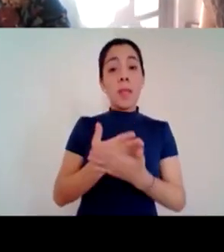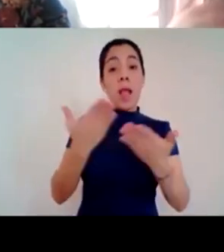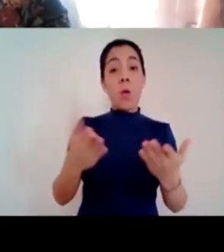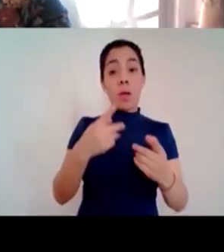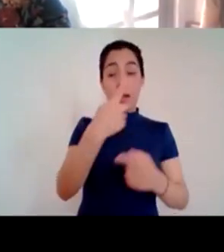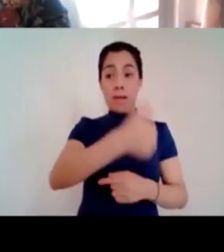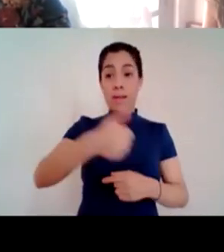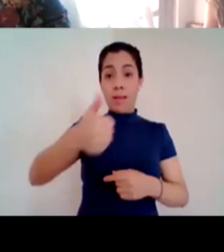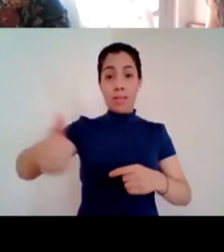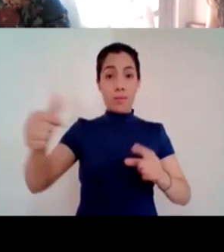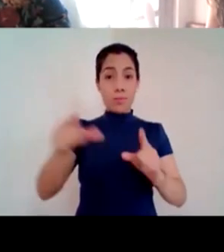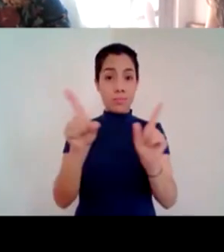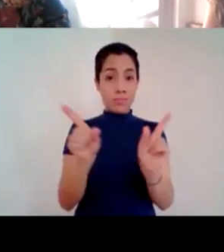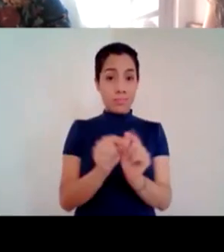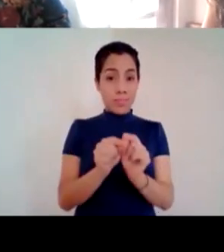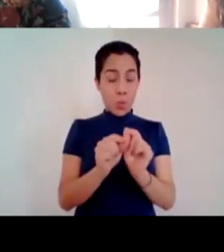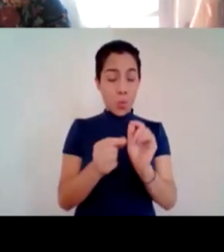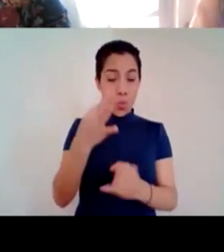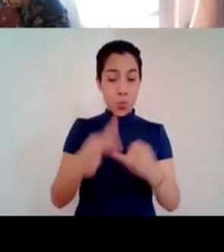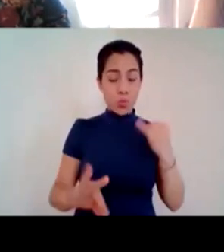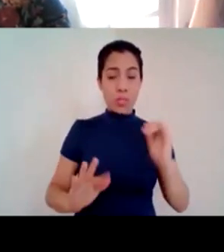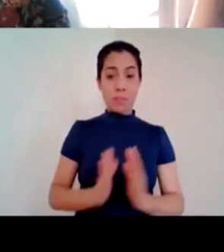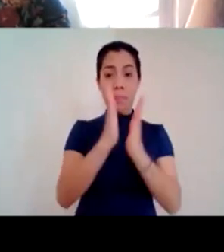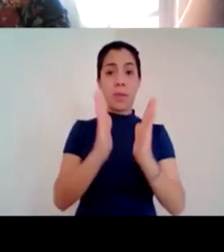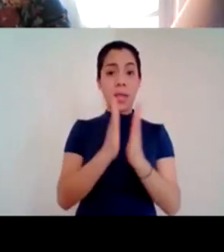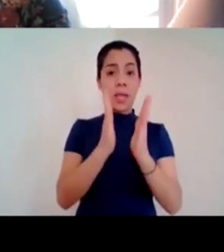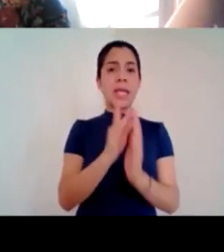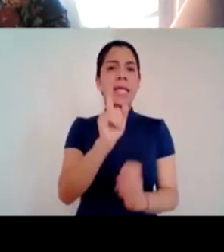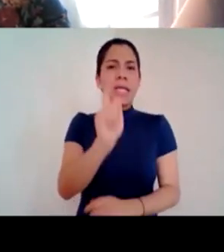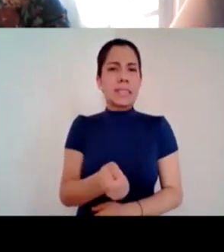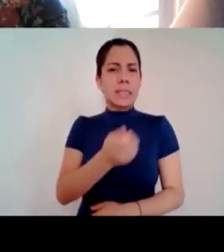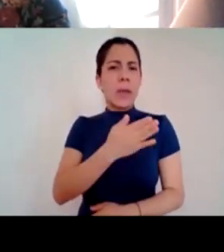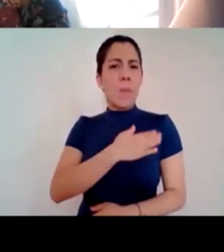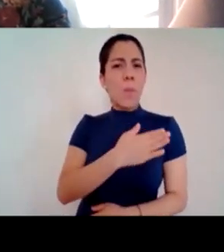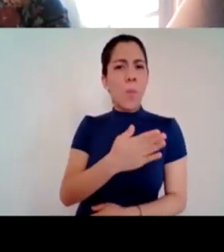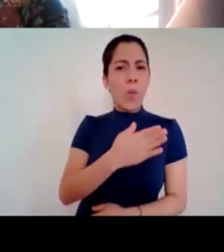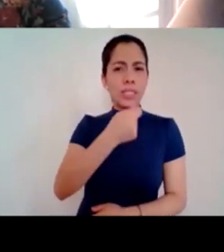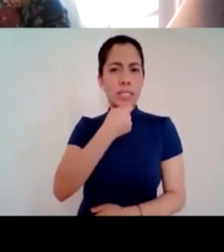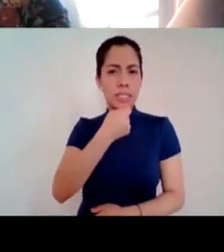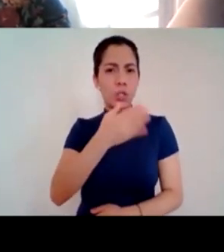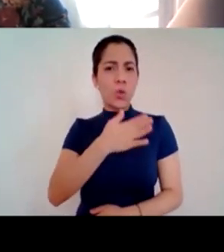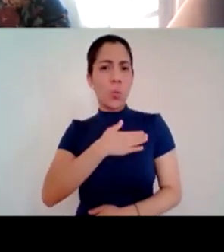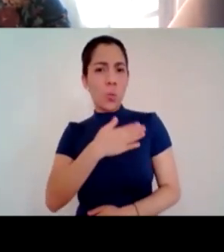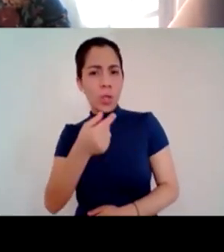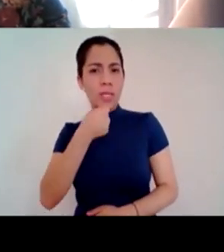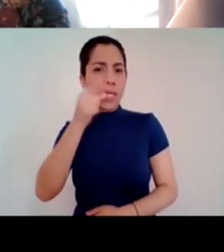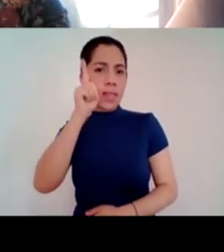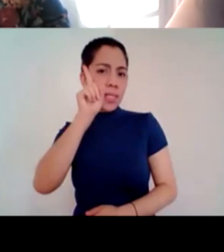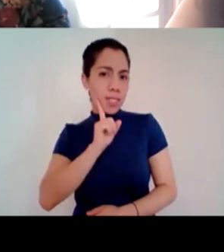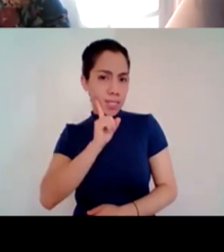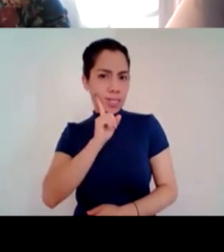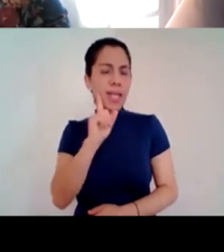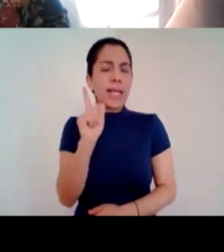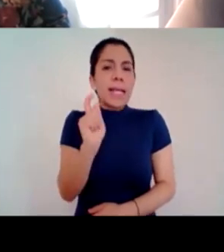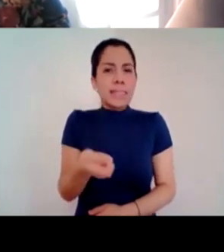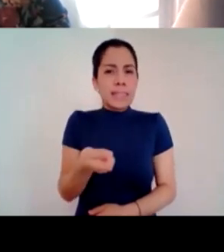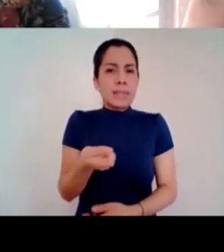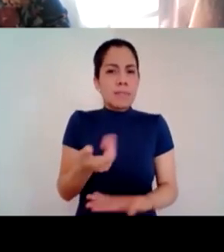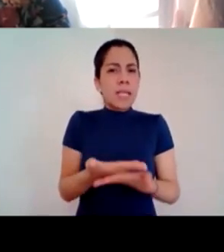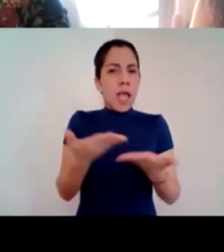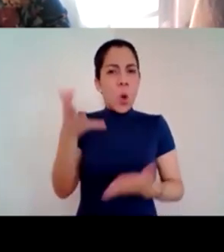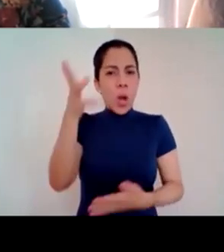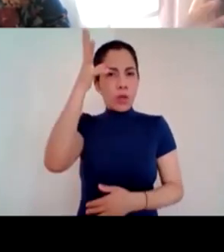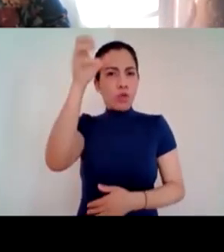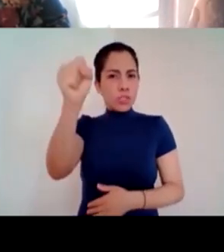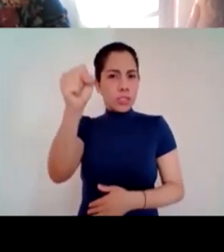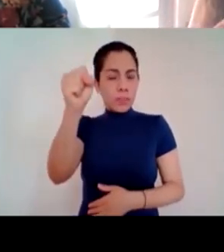cómo debemos los adultos a cargo también esto es para los educadores para los maestros y maestras pues